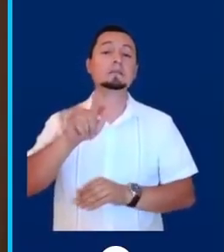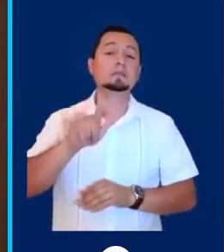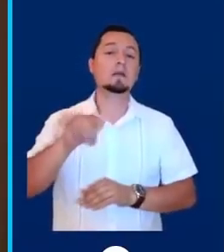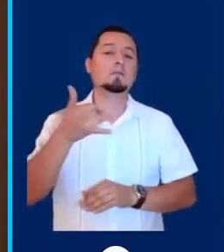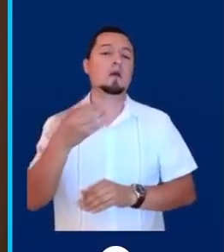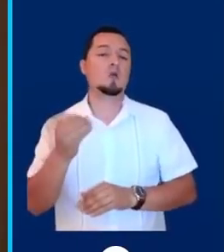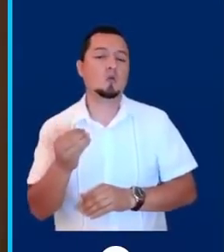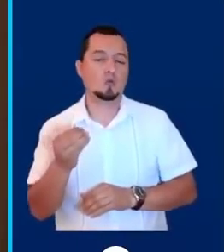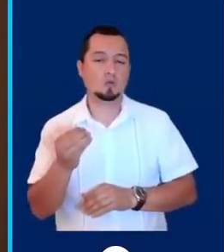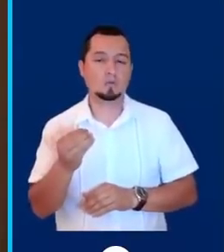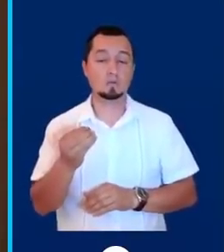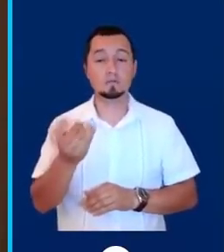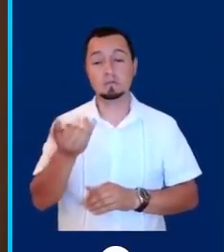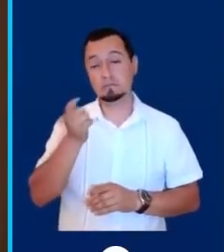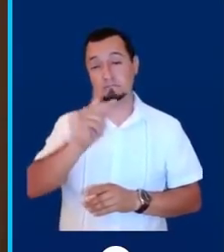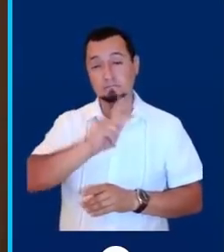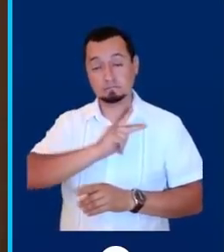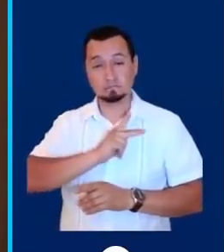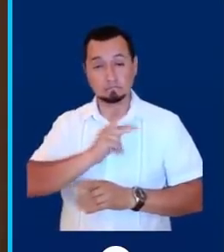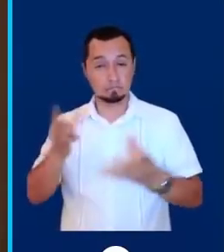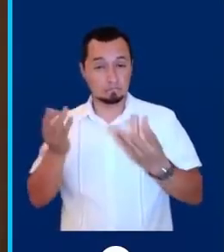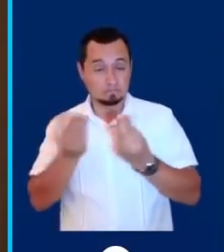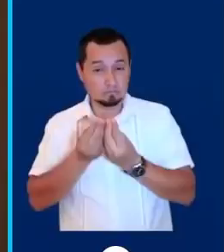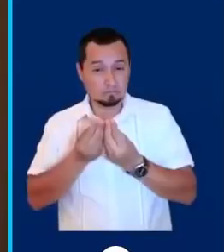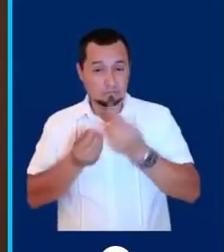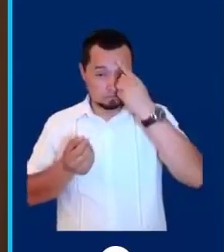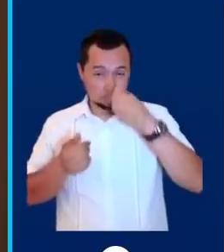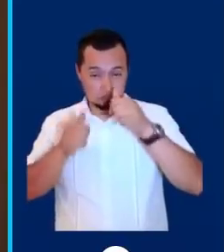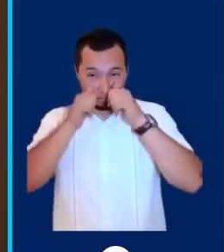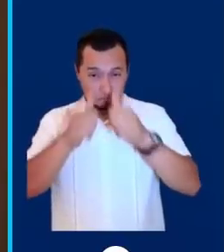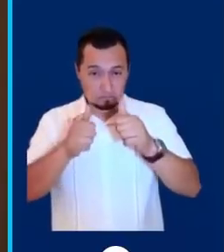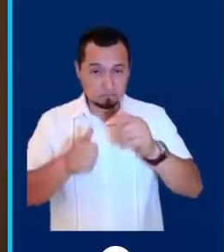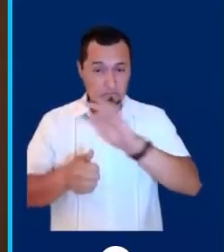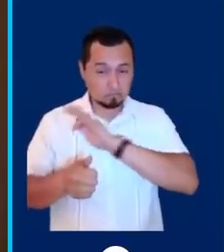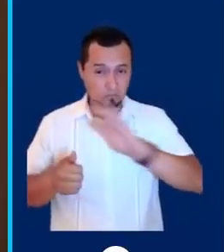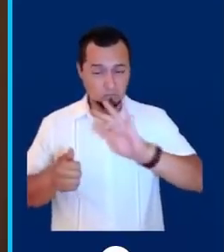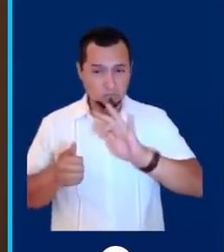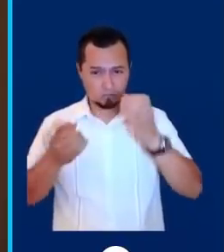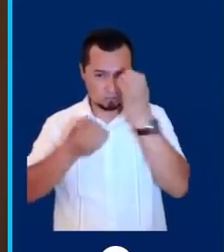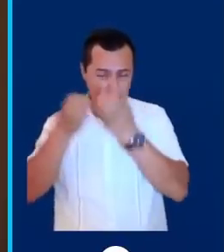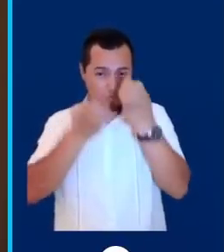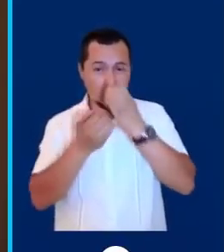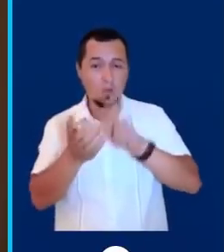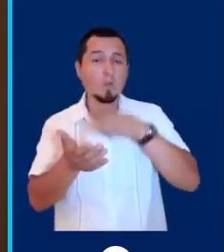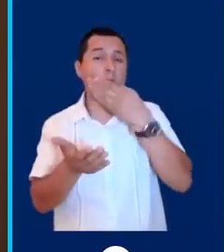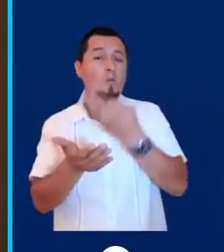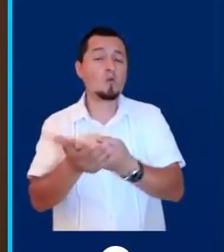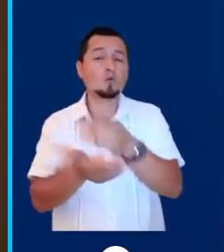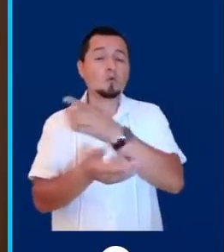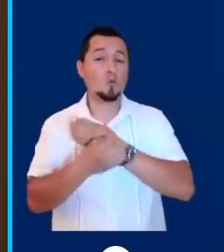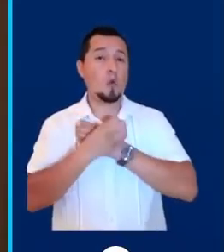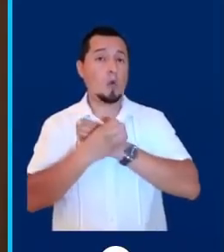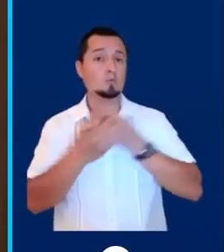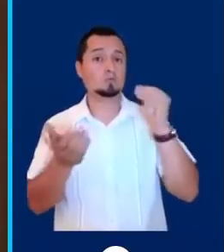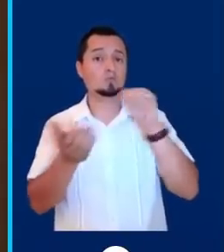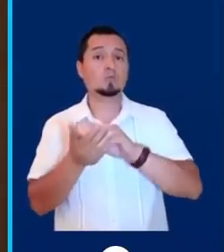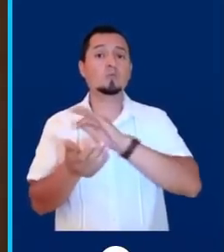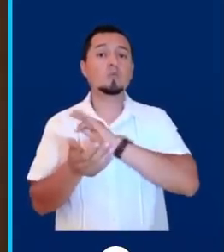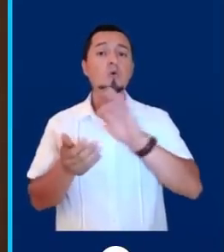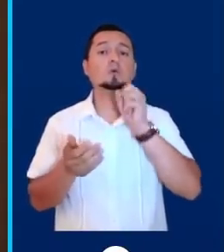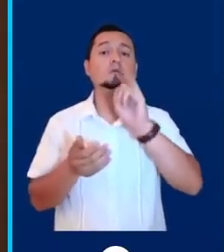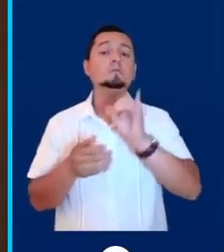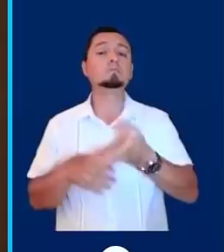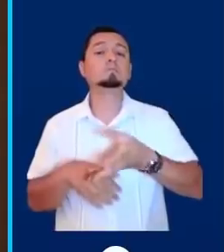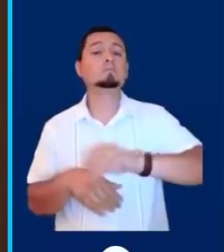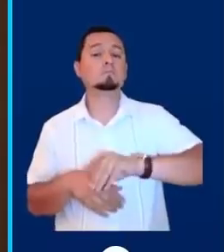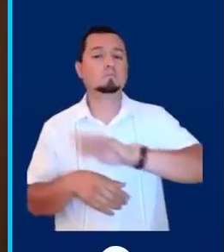de mayo. Bajo protocolos sanitarios y medidas preventivas que serán propuestas en la mesa de educación para su